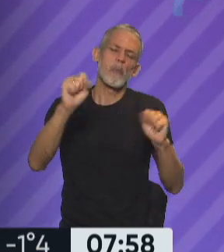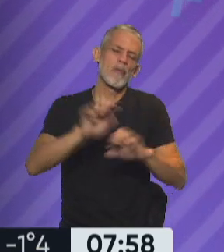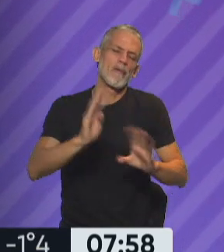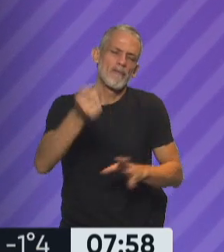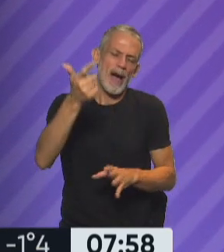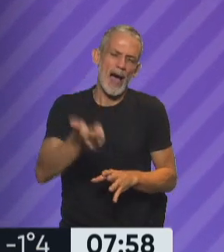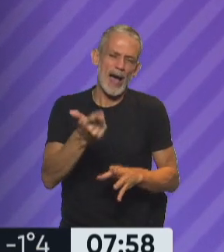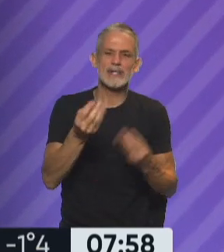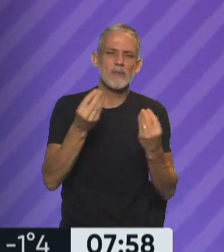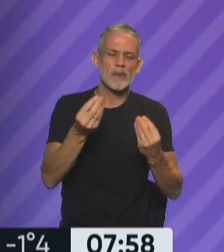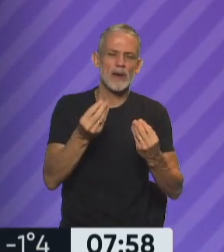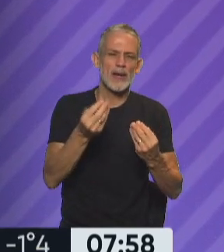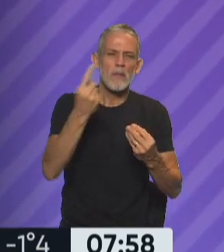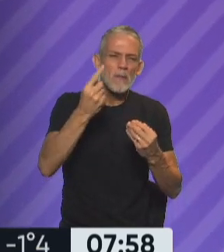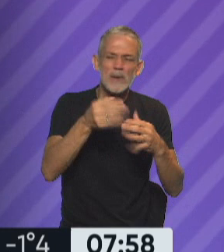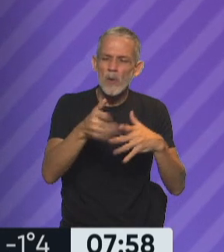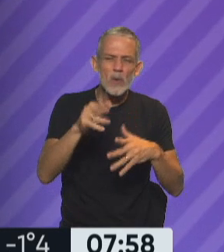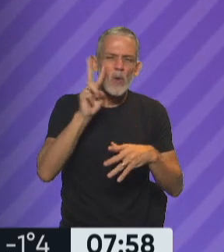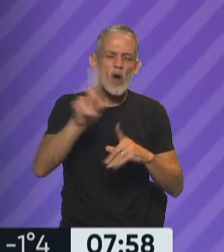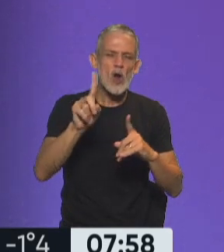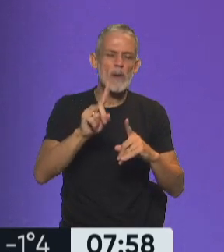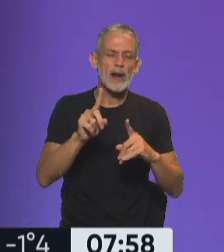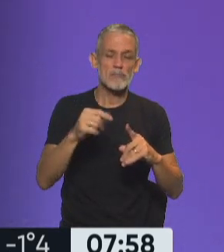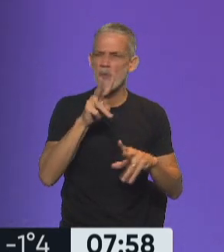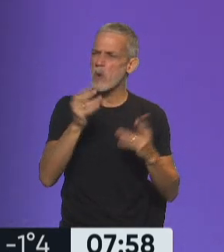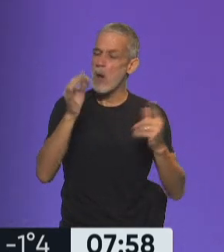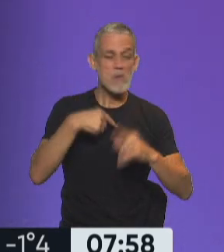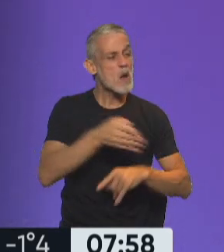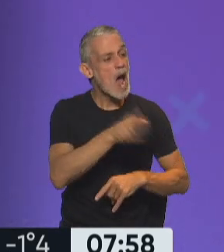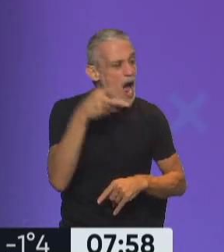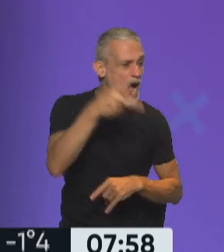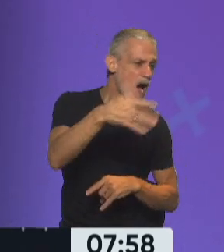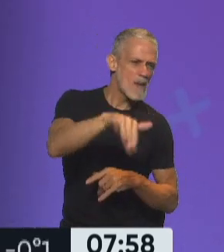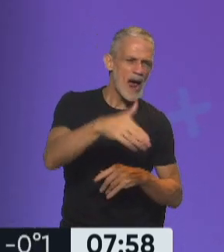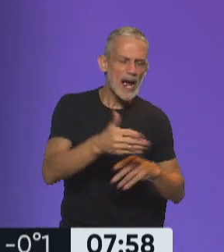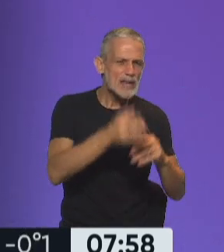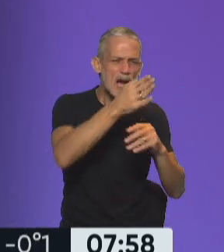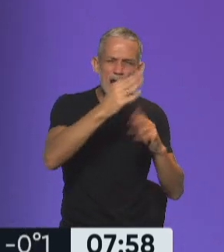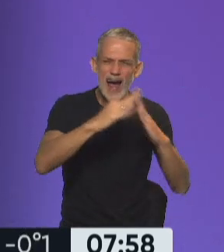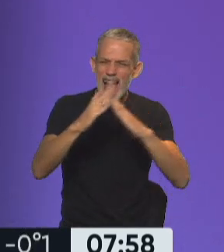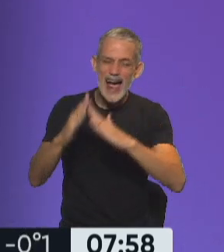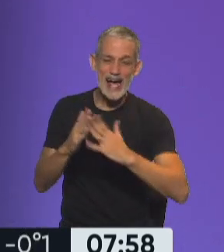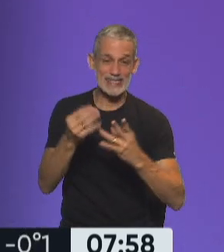encontrado, porque a los minutos de no verla salimos a buscarla casa por casa.